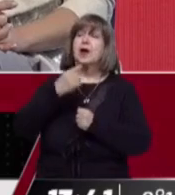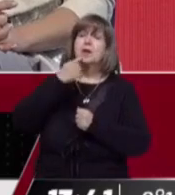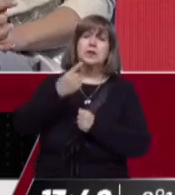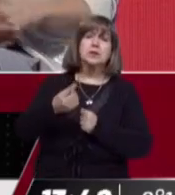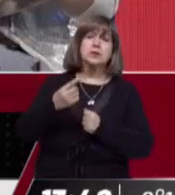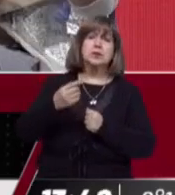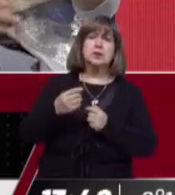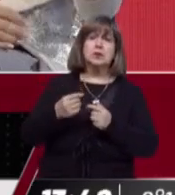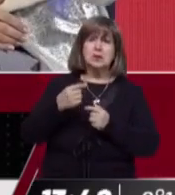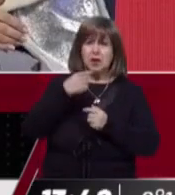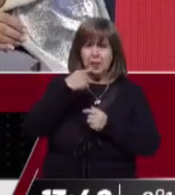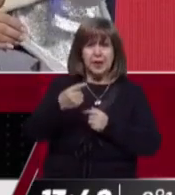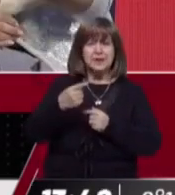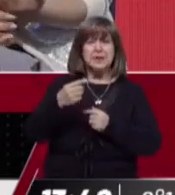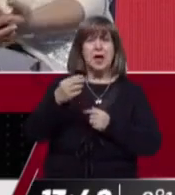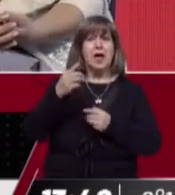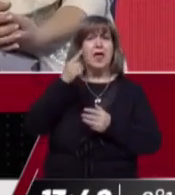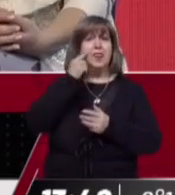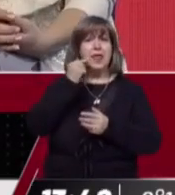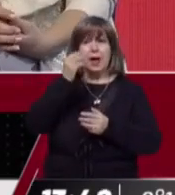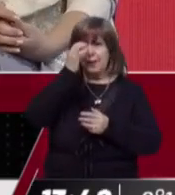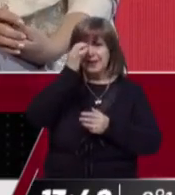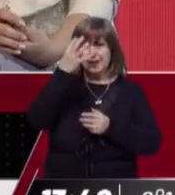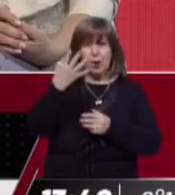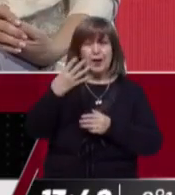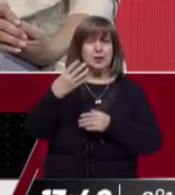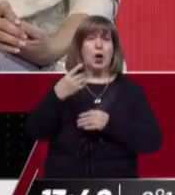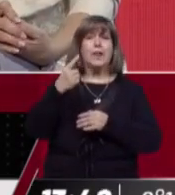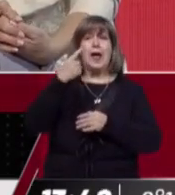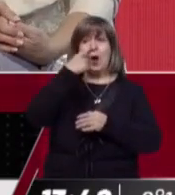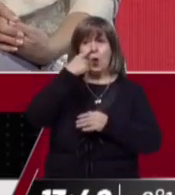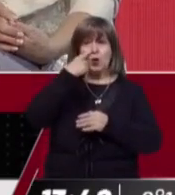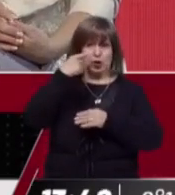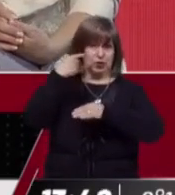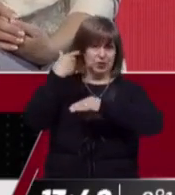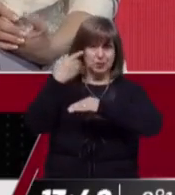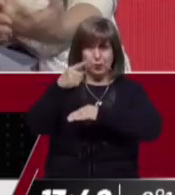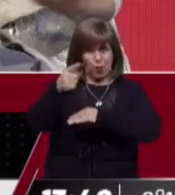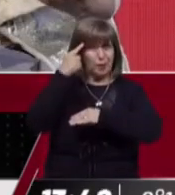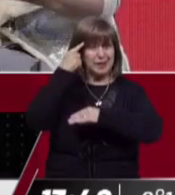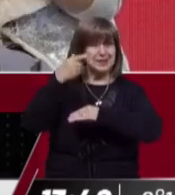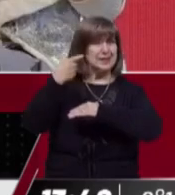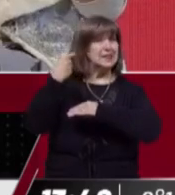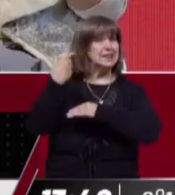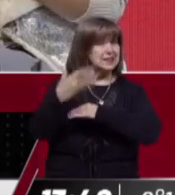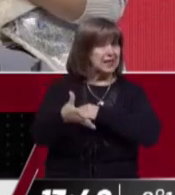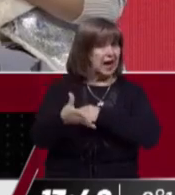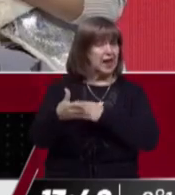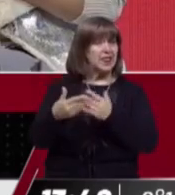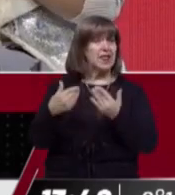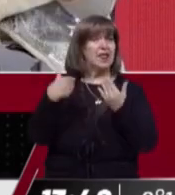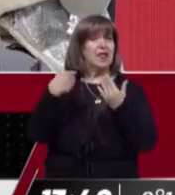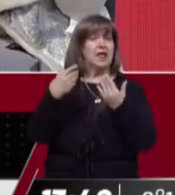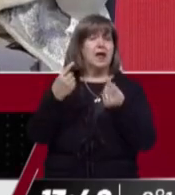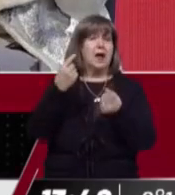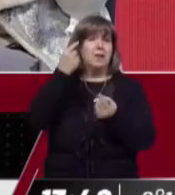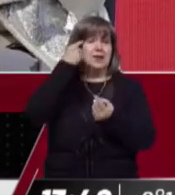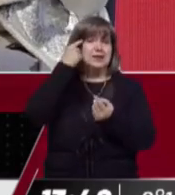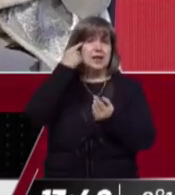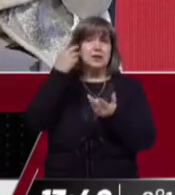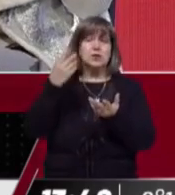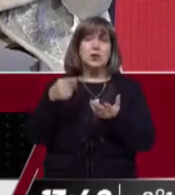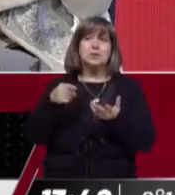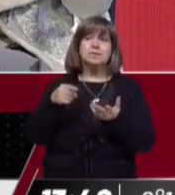24 de junio recién Para volver a sentarse a negociar teniendo en cuenta e la la situación de crisis y pensando en